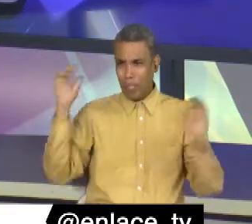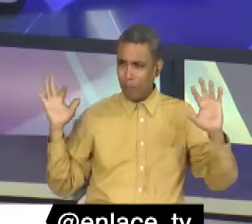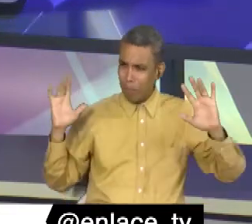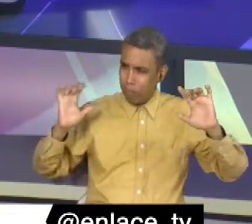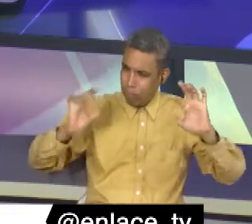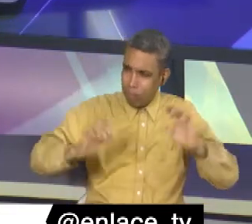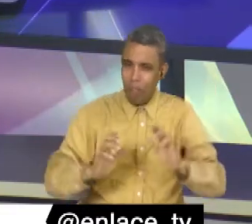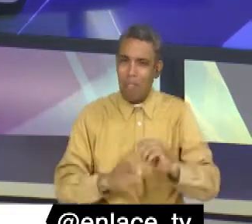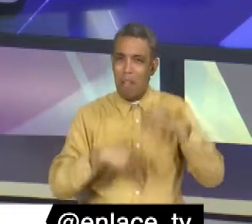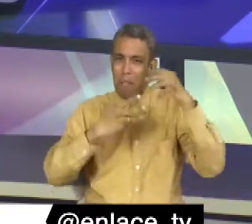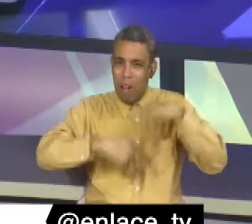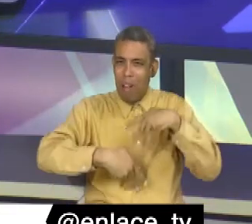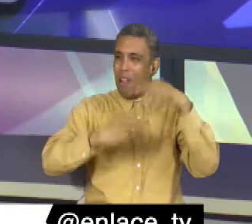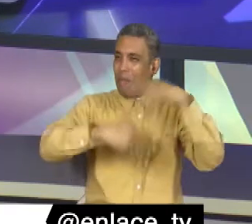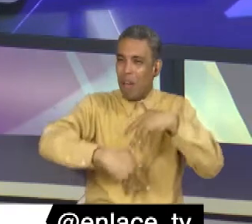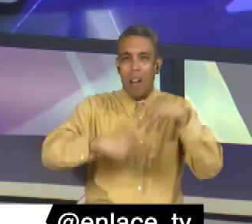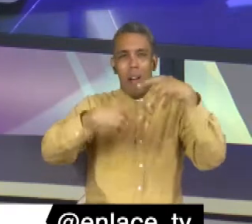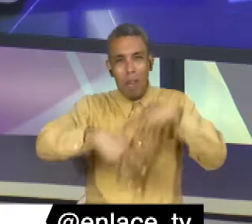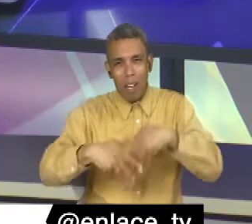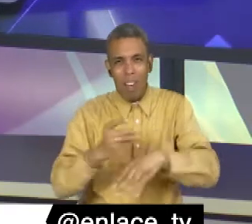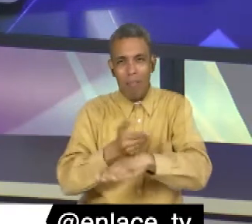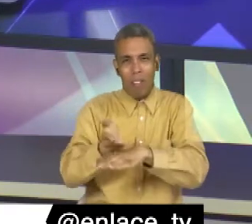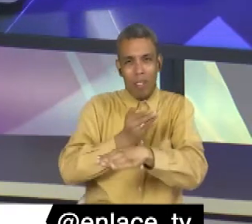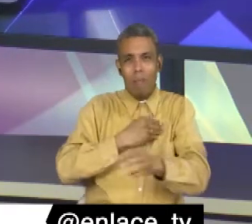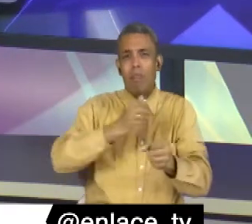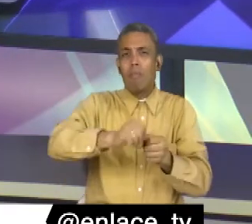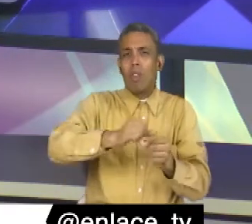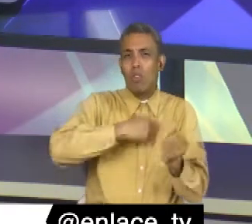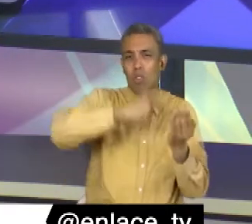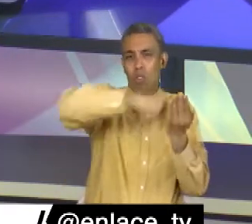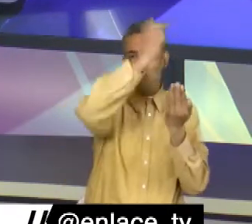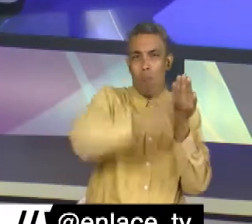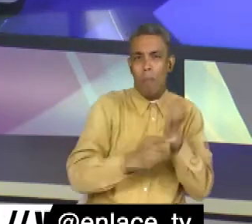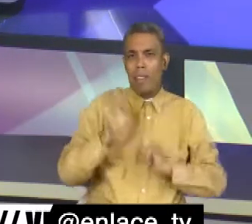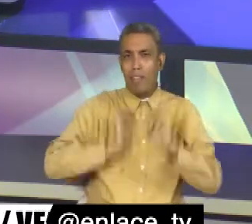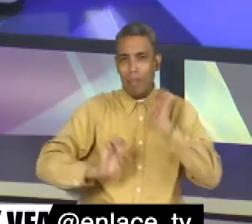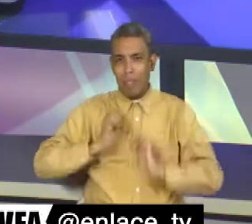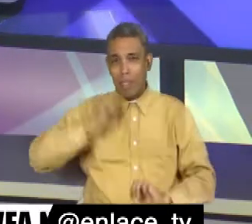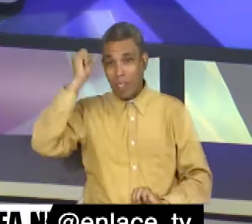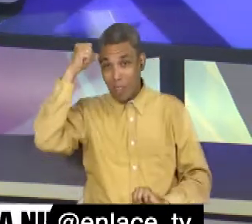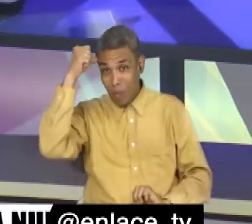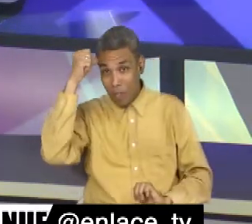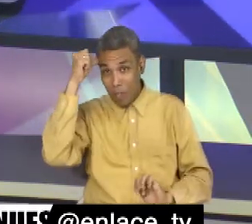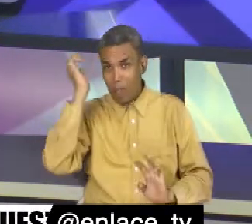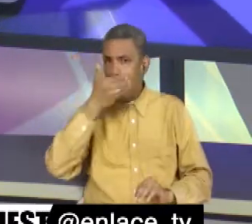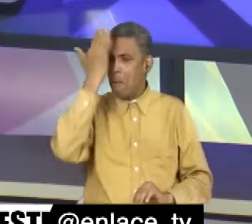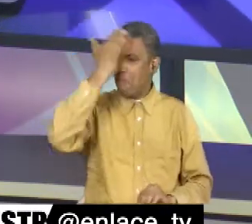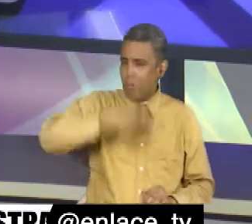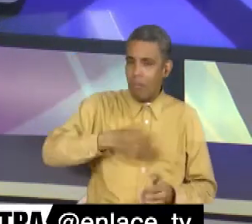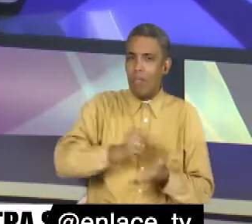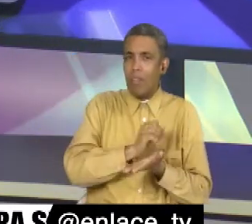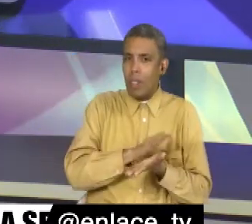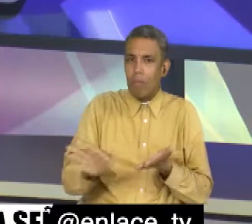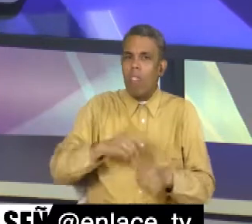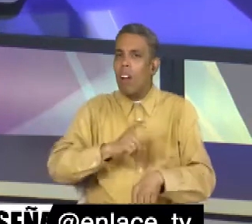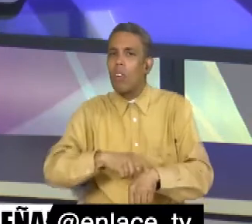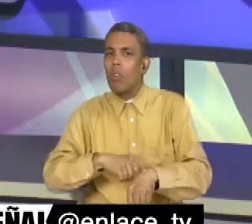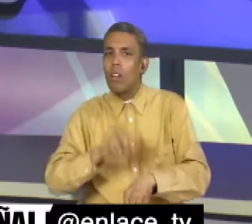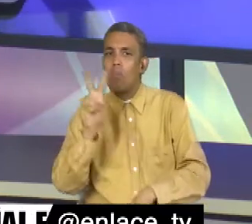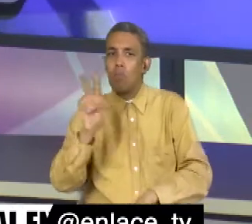en defensa por el proyecto de modernización de la refinería de Barranca Bermeja. Desde las 2 de la tarde se estará movilizando a la comunidad en